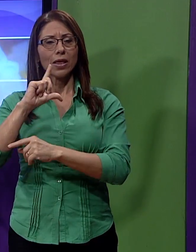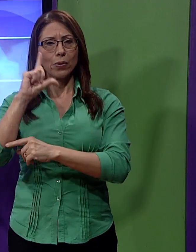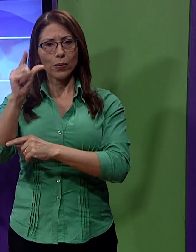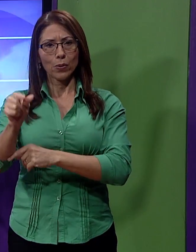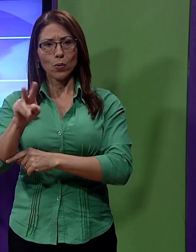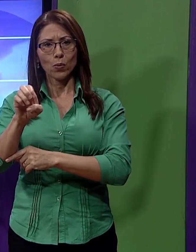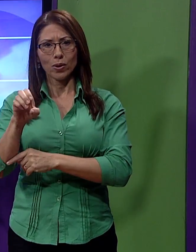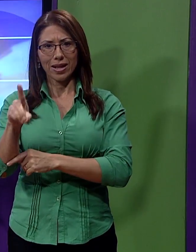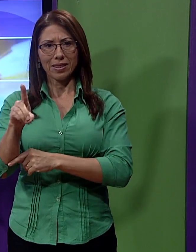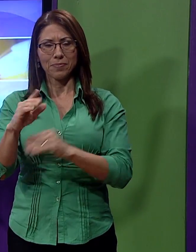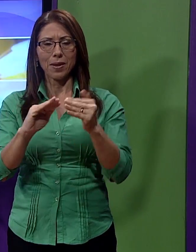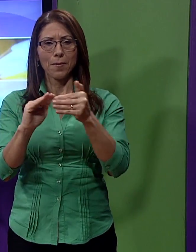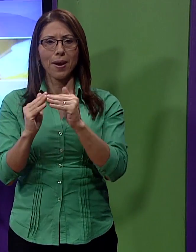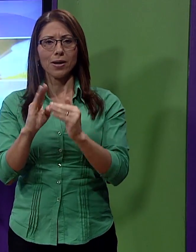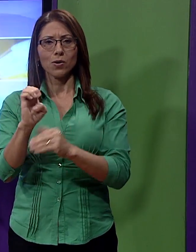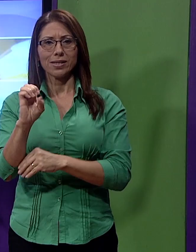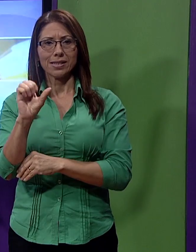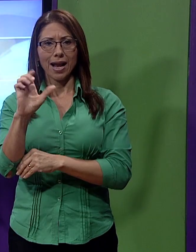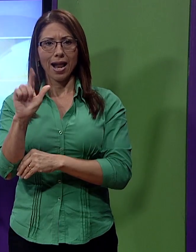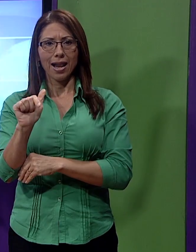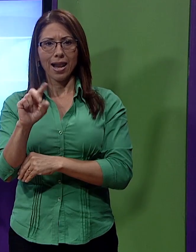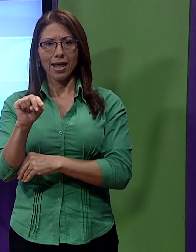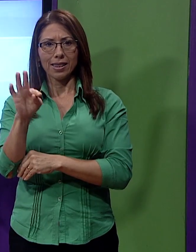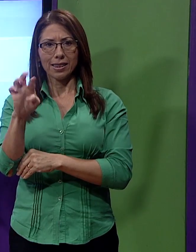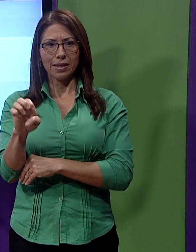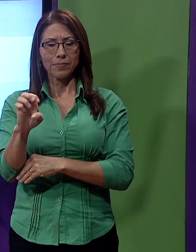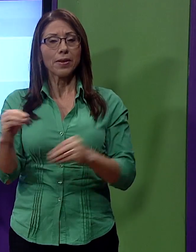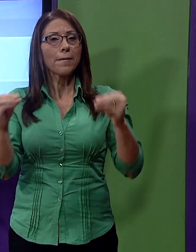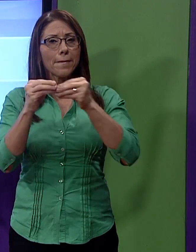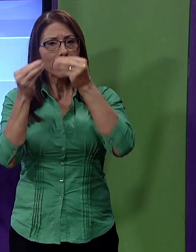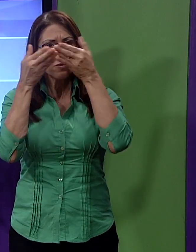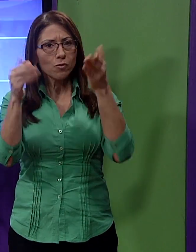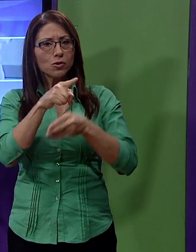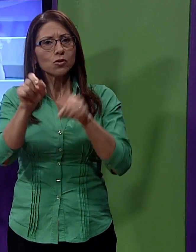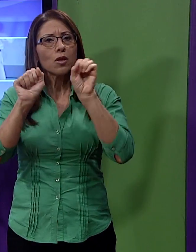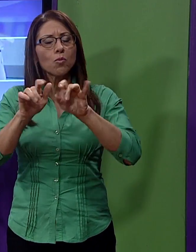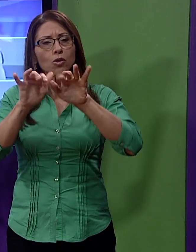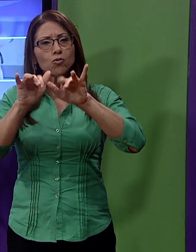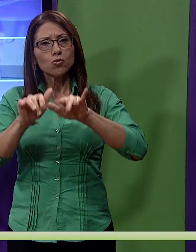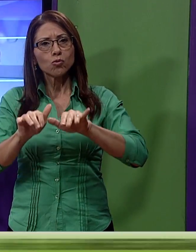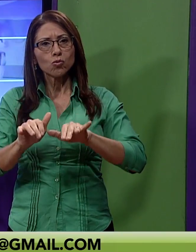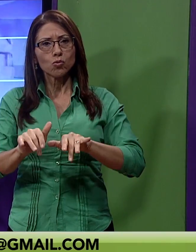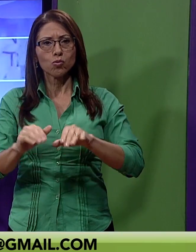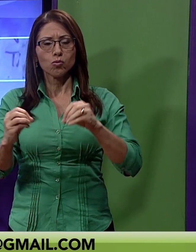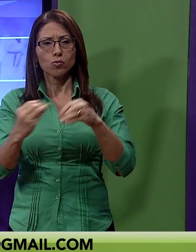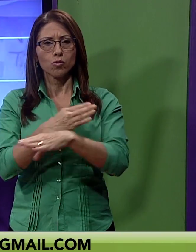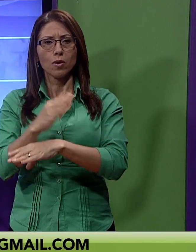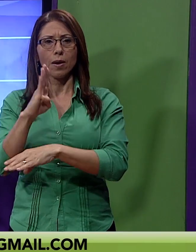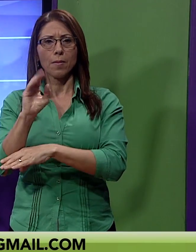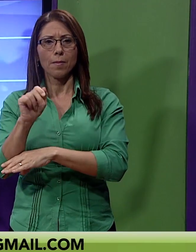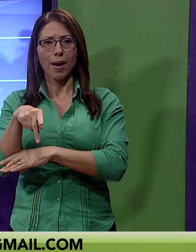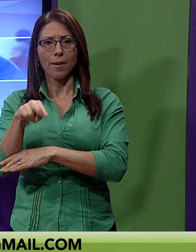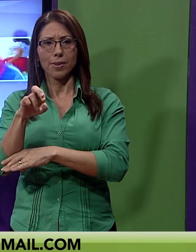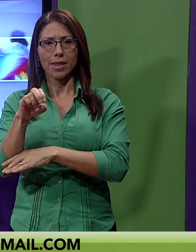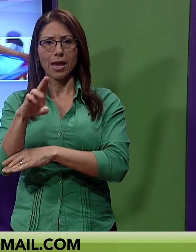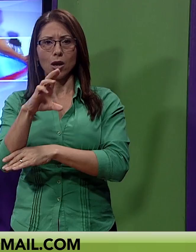Distancia, UNED, en Barrio Escalante. Para más información, usted puede escribir a la dirección